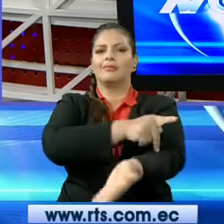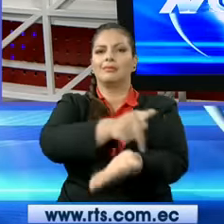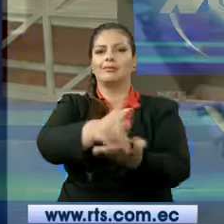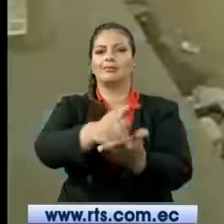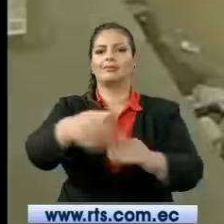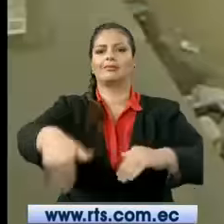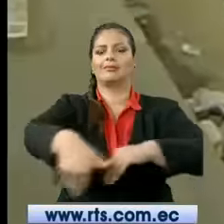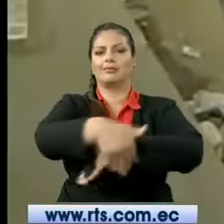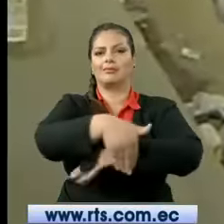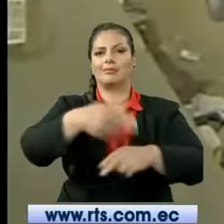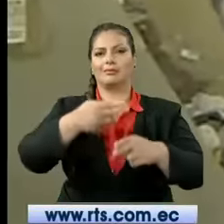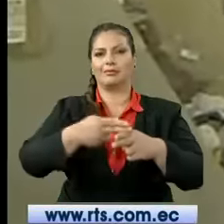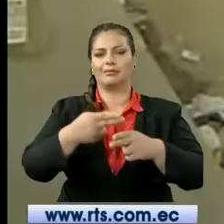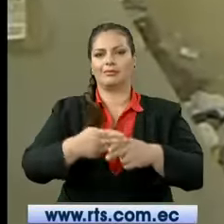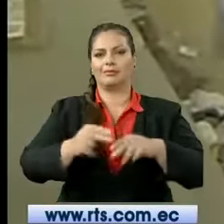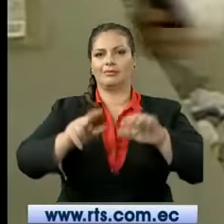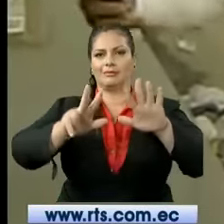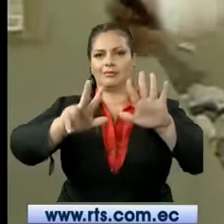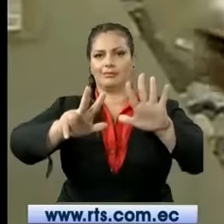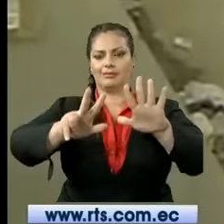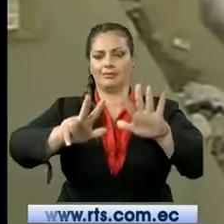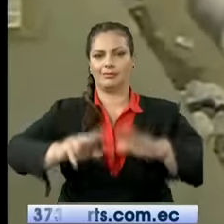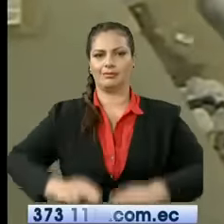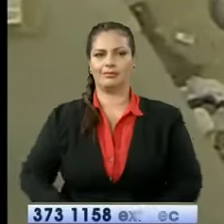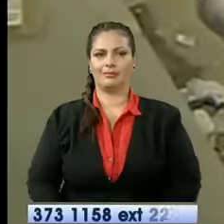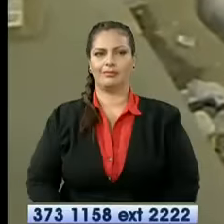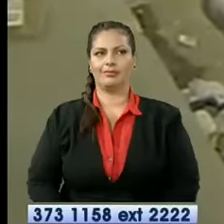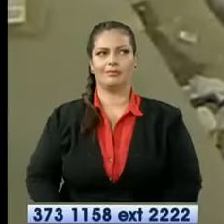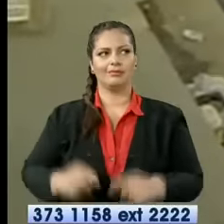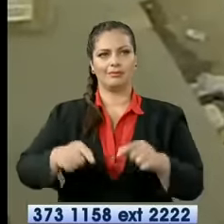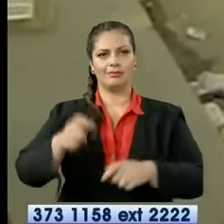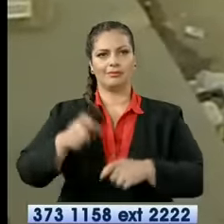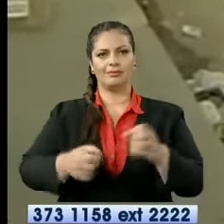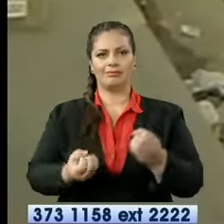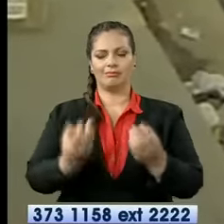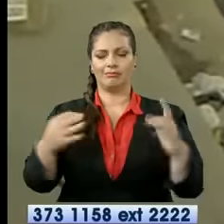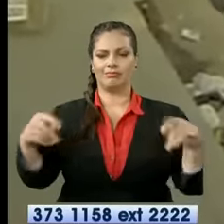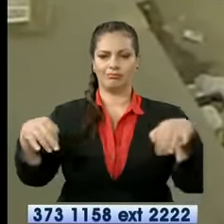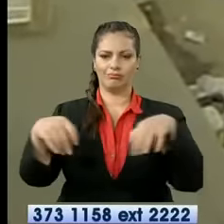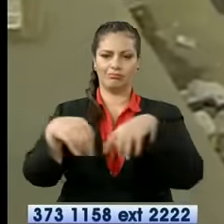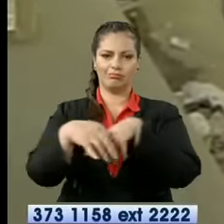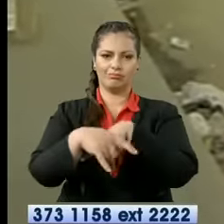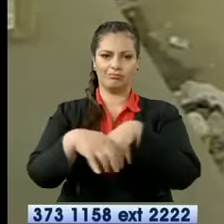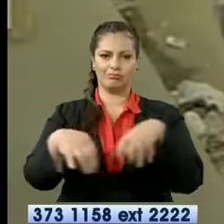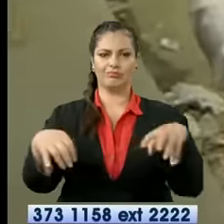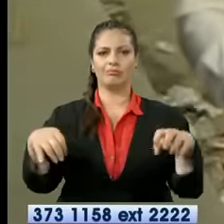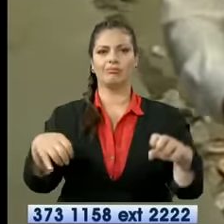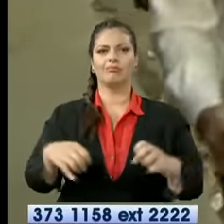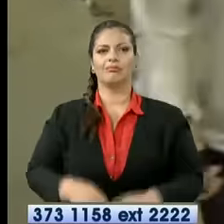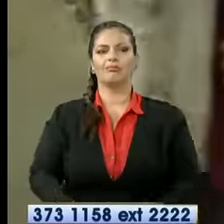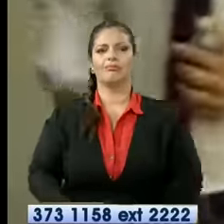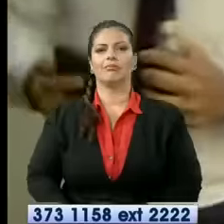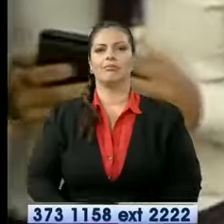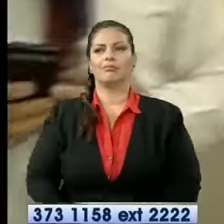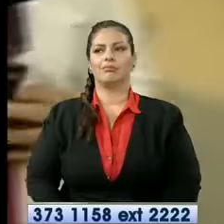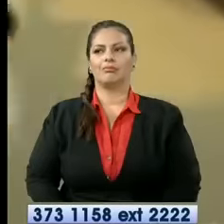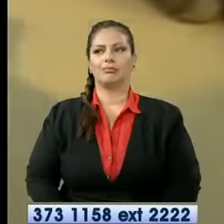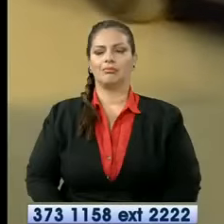entrada de la 8, un sector muy concurrido de acá del noroeste de la ciudad. Nos encontramos en este sitio desde